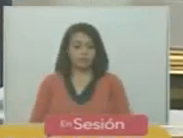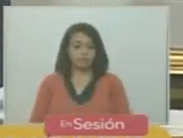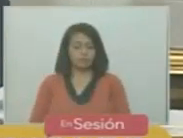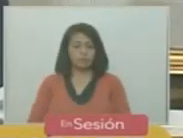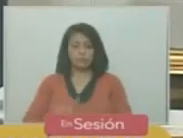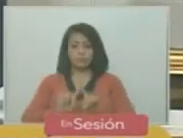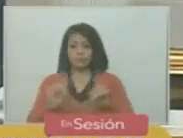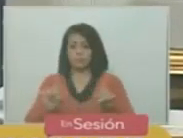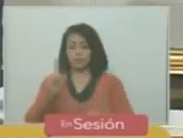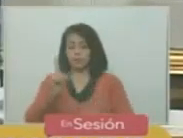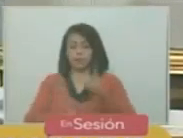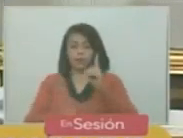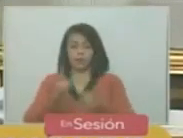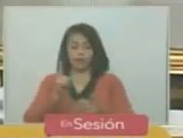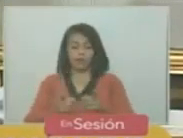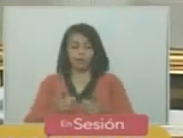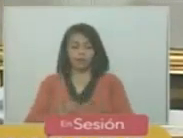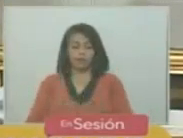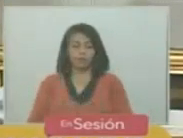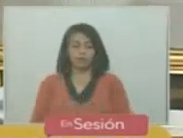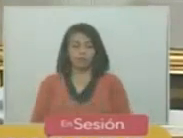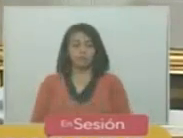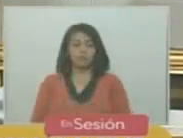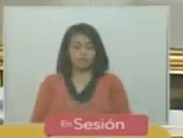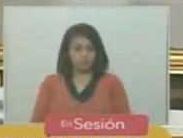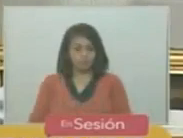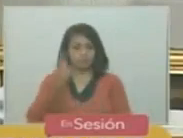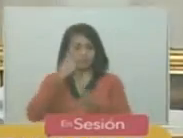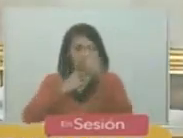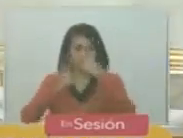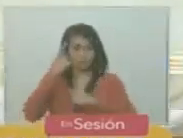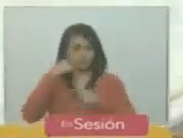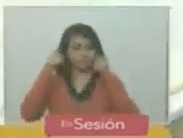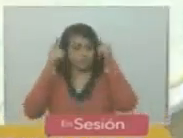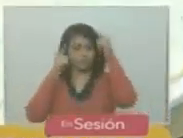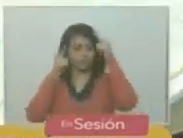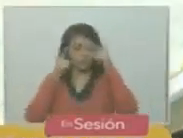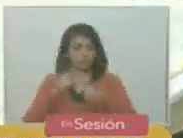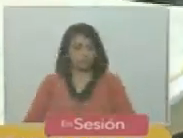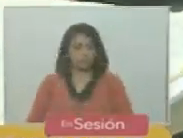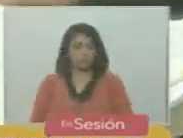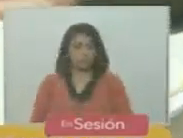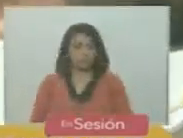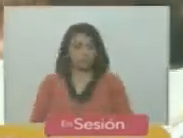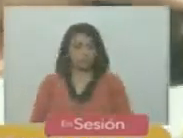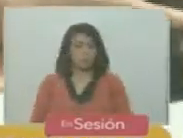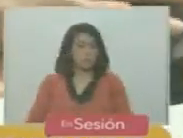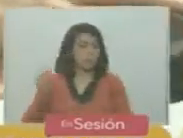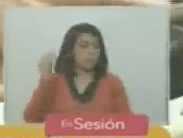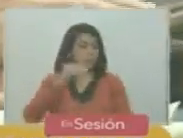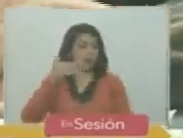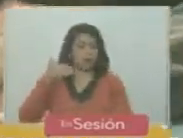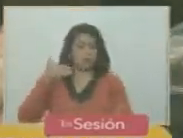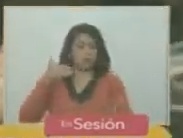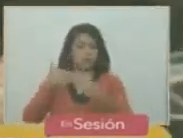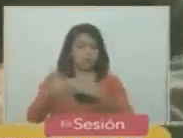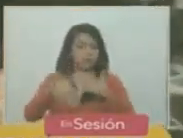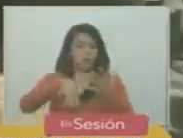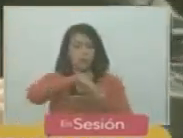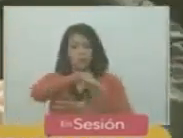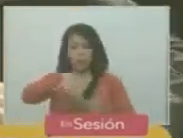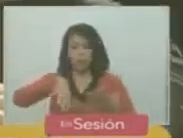Pero hay algo que es también una enseñanza de Hugo Chávez. Más allá de la tormenta y de